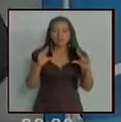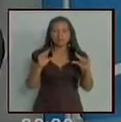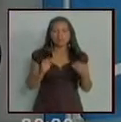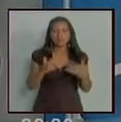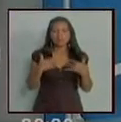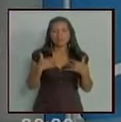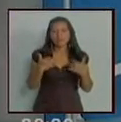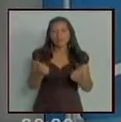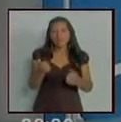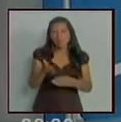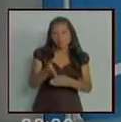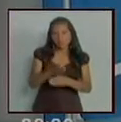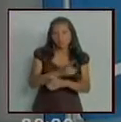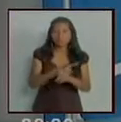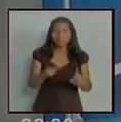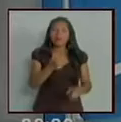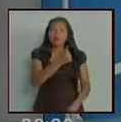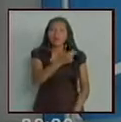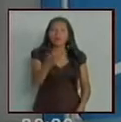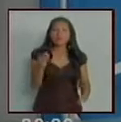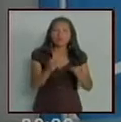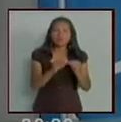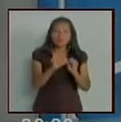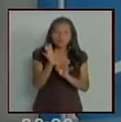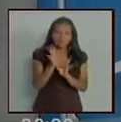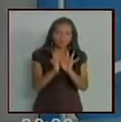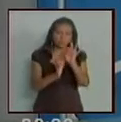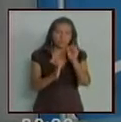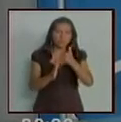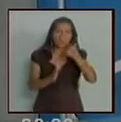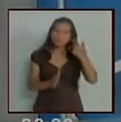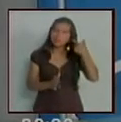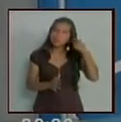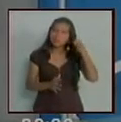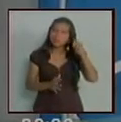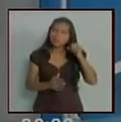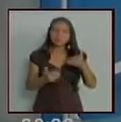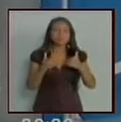repetido. Pero elevo un poco el volumen de algunos audífonos que utilizo alguna vez, y